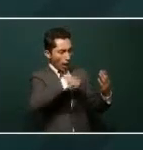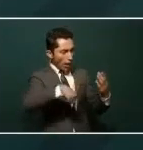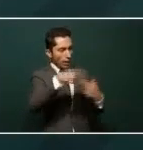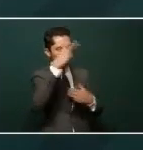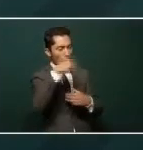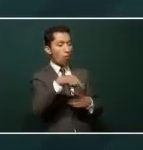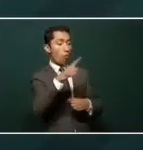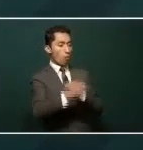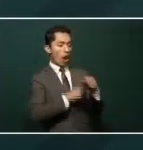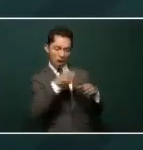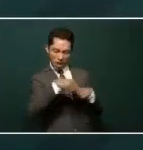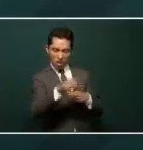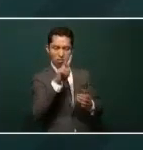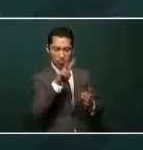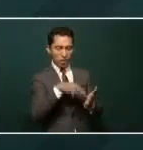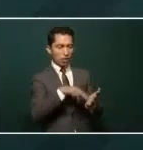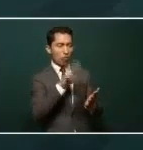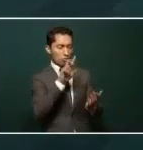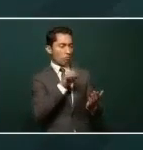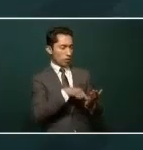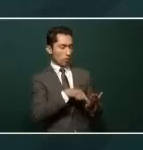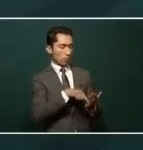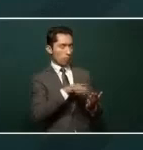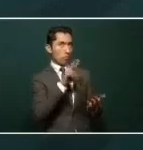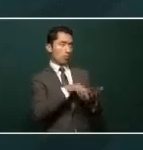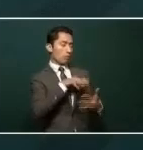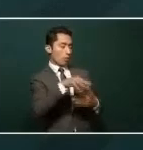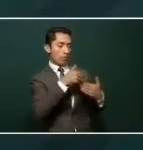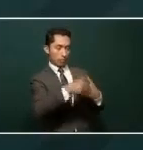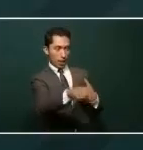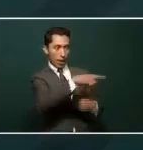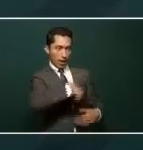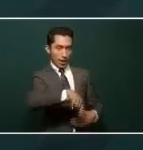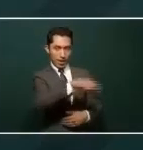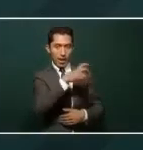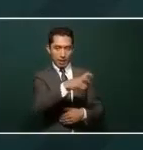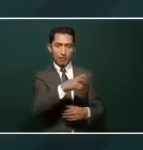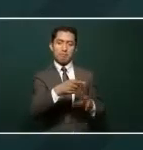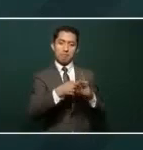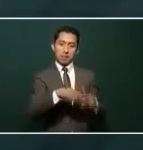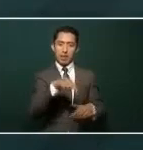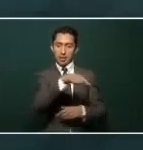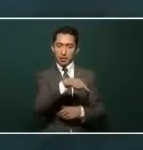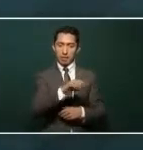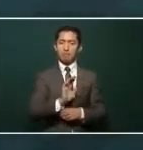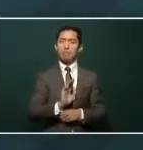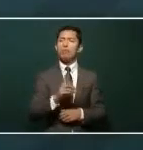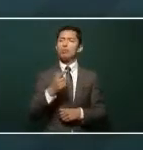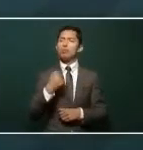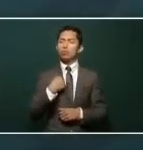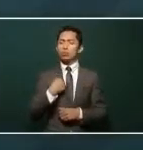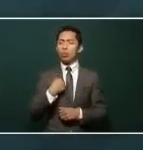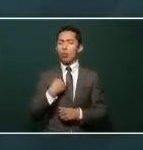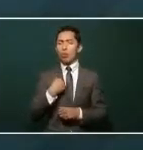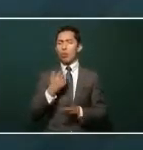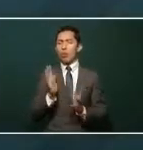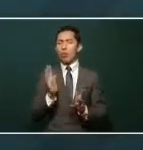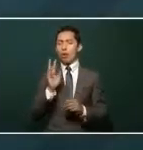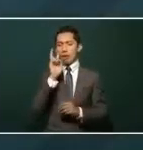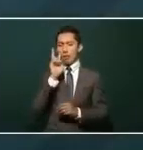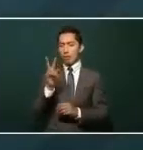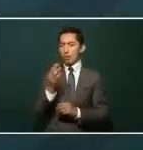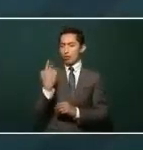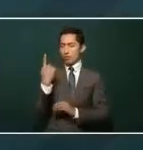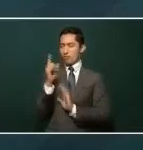este año se refiere en el fondo la broma lo vi hace un